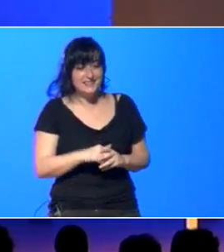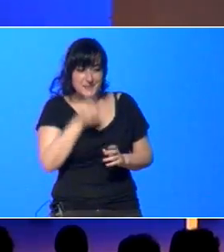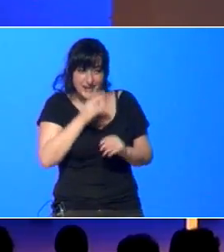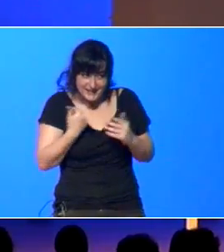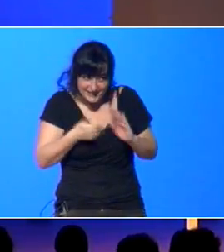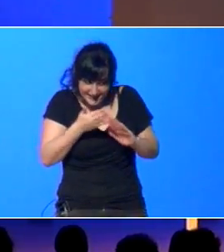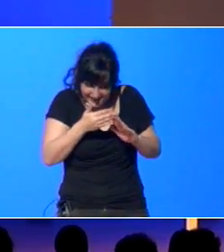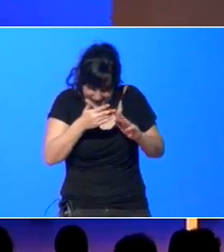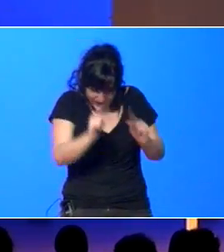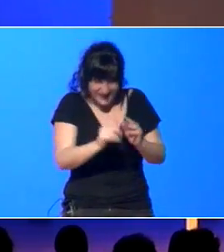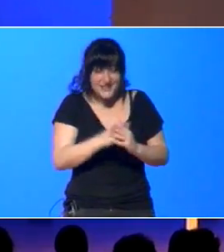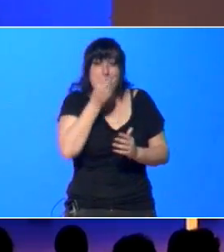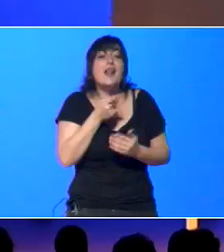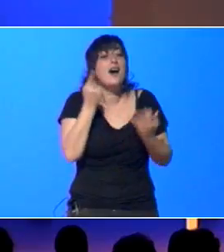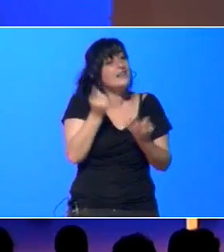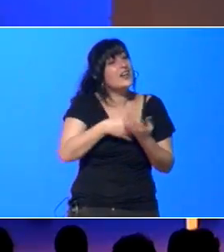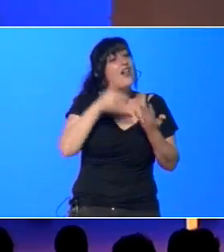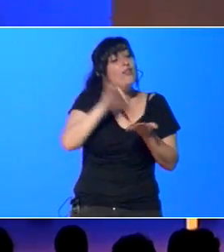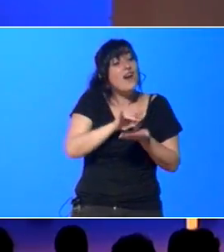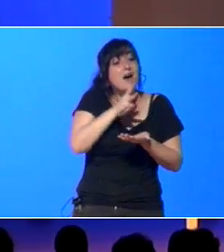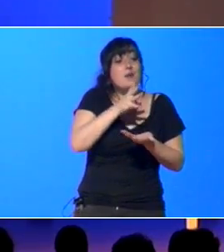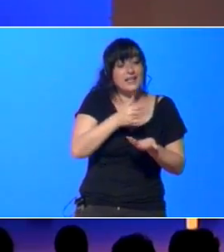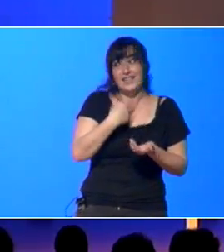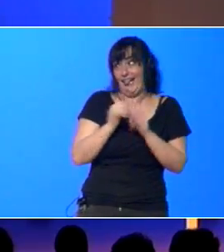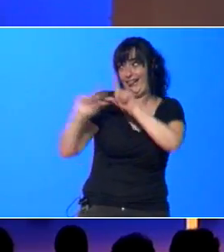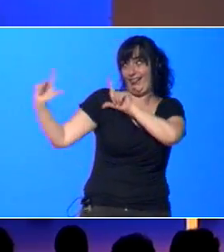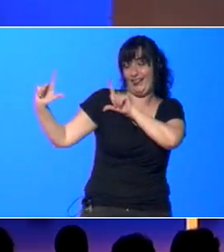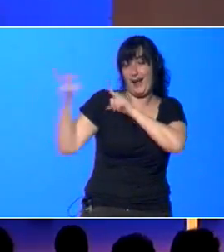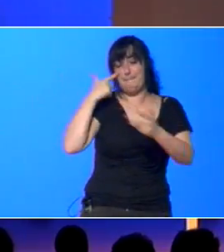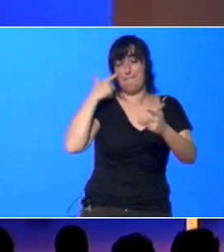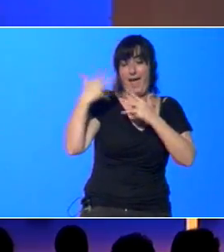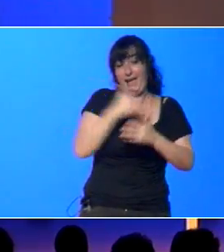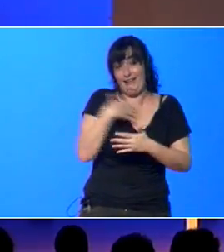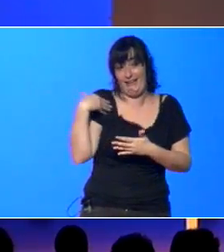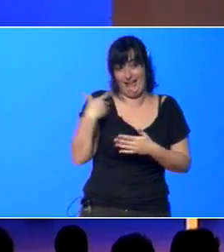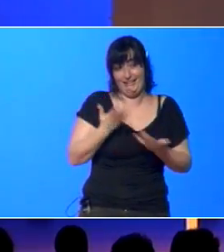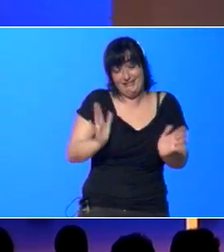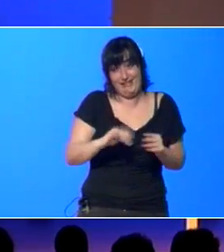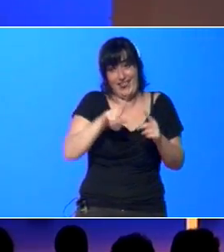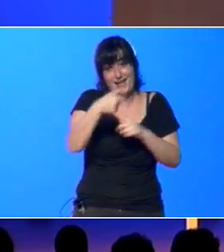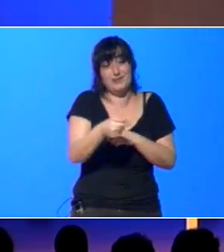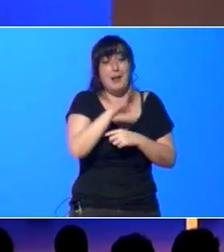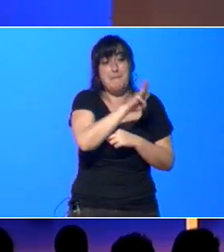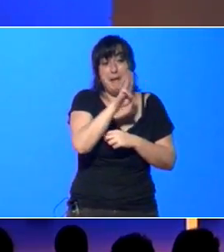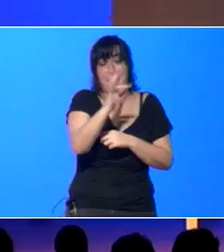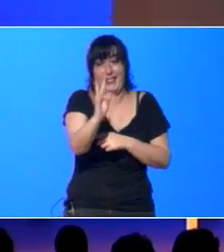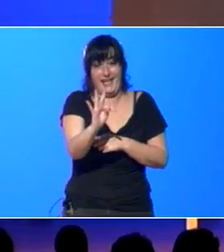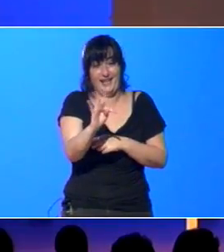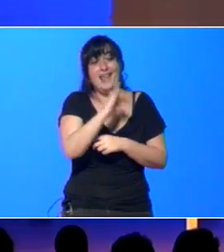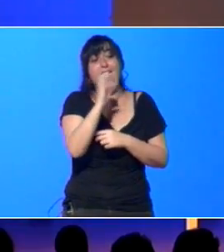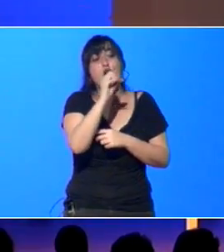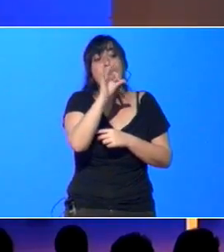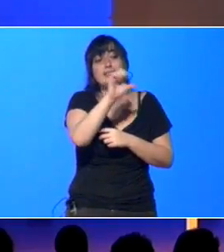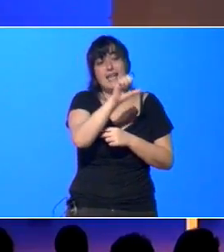Redondeo y pasa por poner una diapositiva que quería destacar y coger luego el PPT de José Manuel, con lo